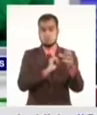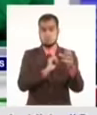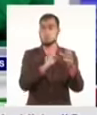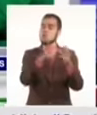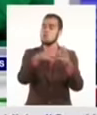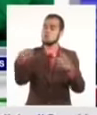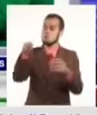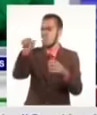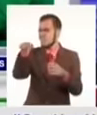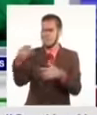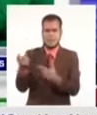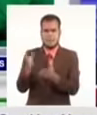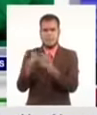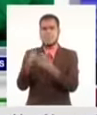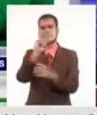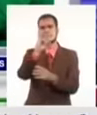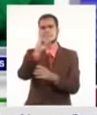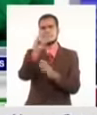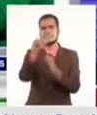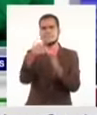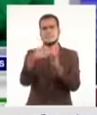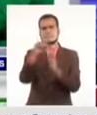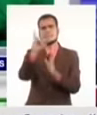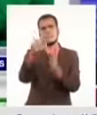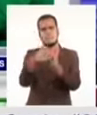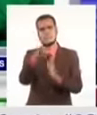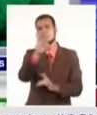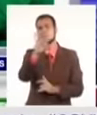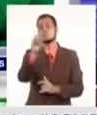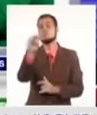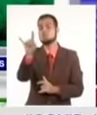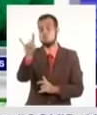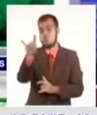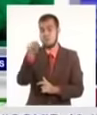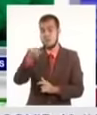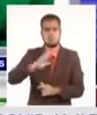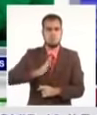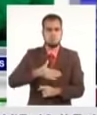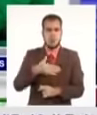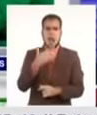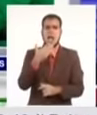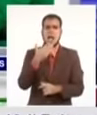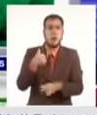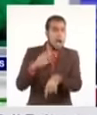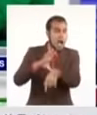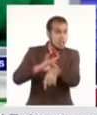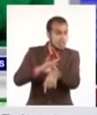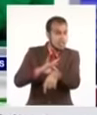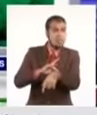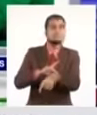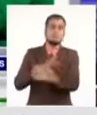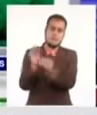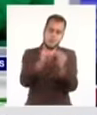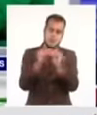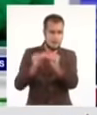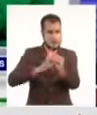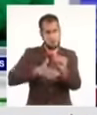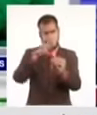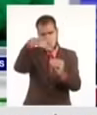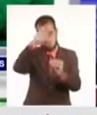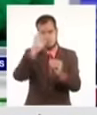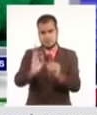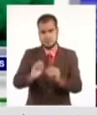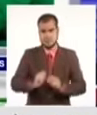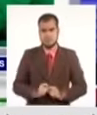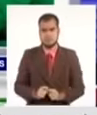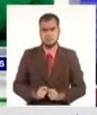6.709 como consecuencia de la transmisión autóctona de la COVID-19 en nuestro territorio. Y 41